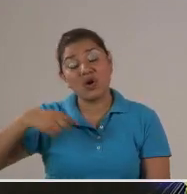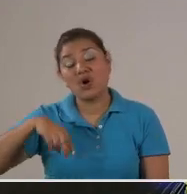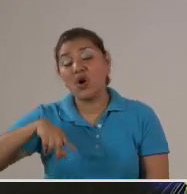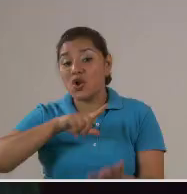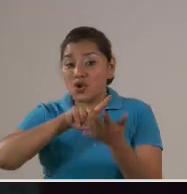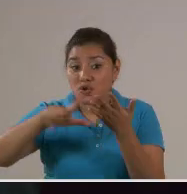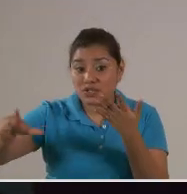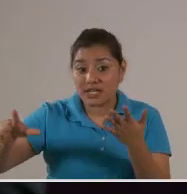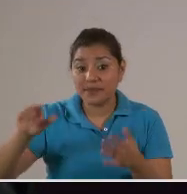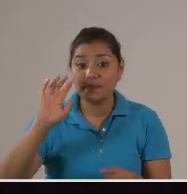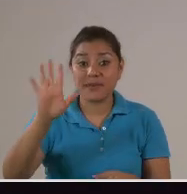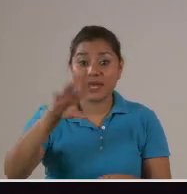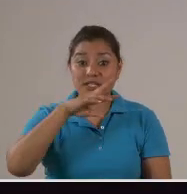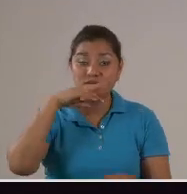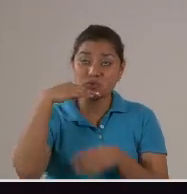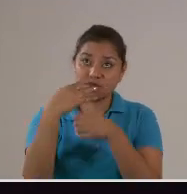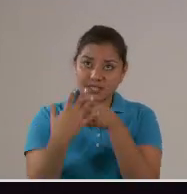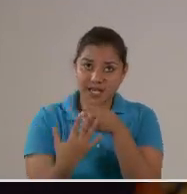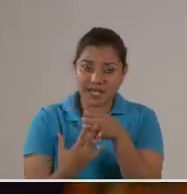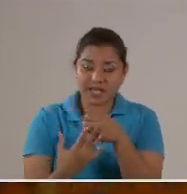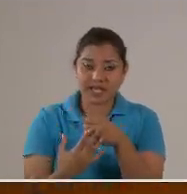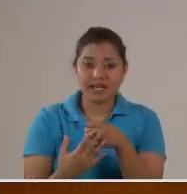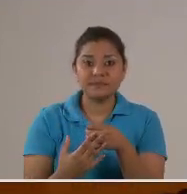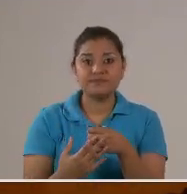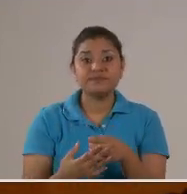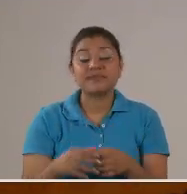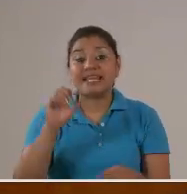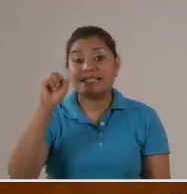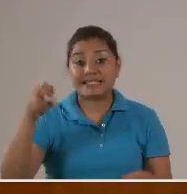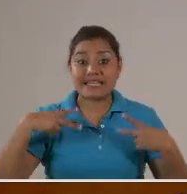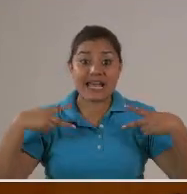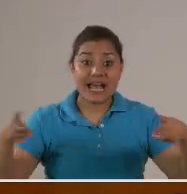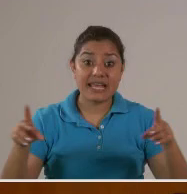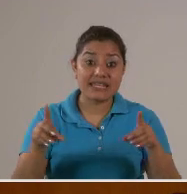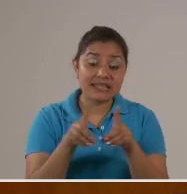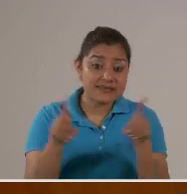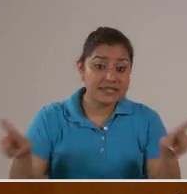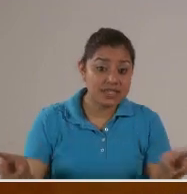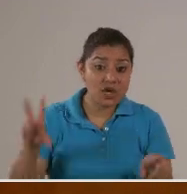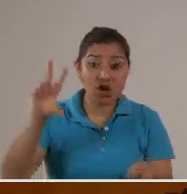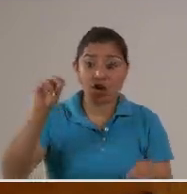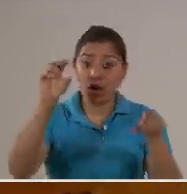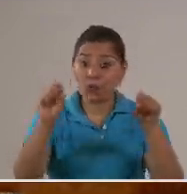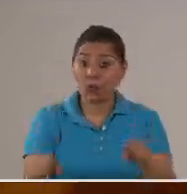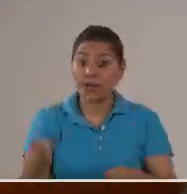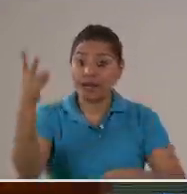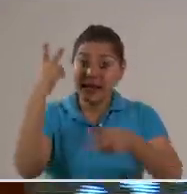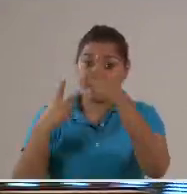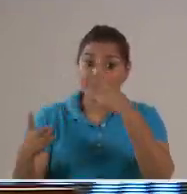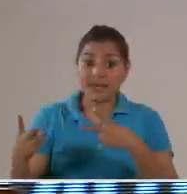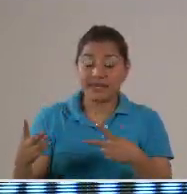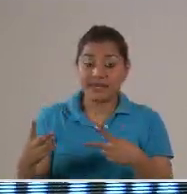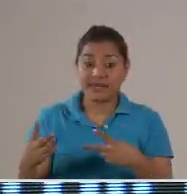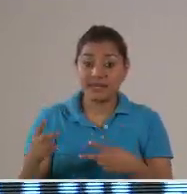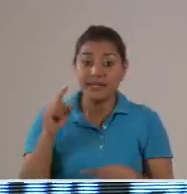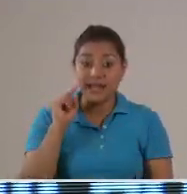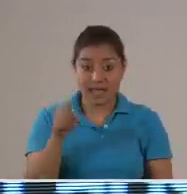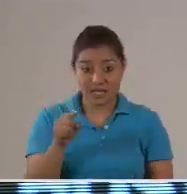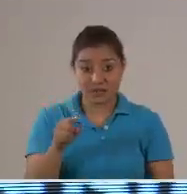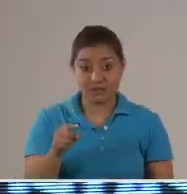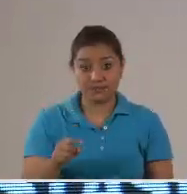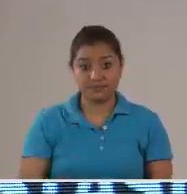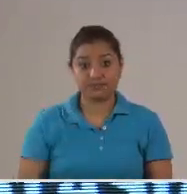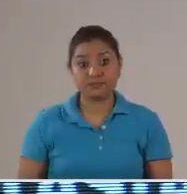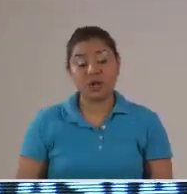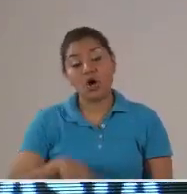sangre en otras palabras si hay división no no puede venir le voy a poner otro ejemplo se sabe